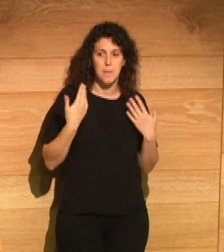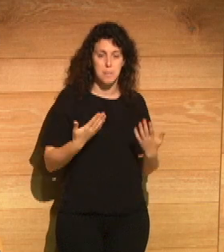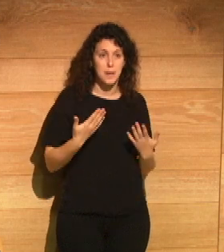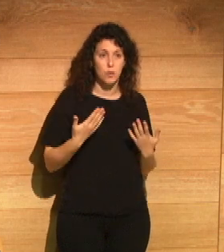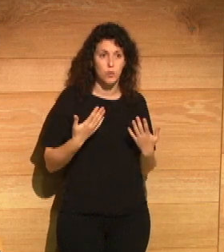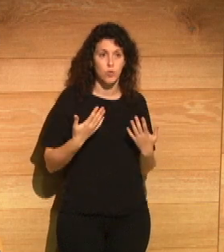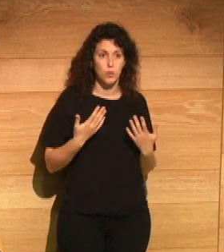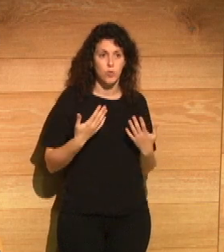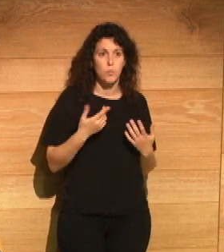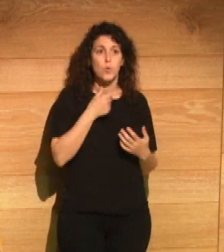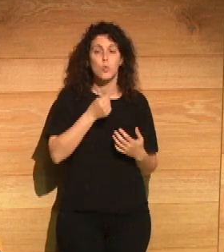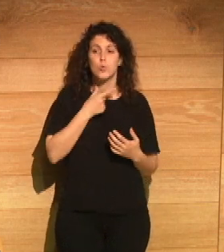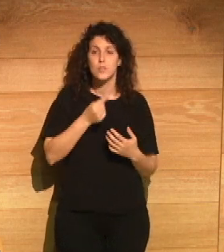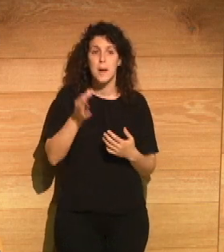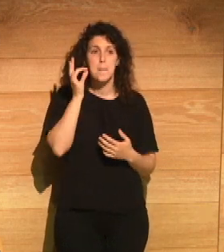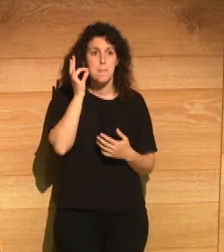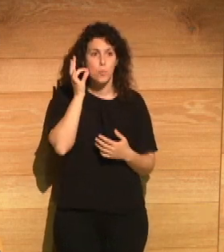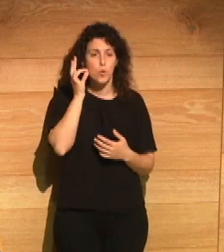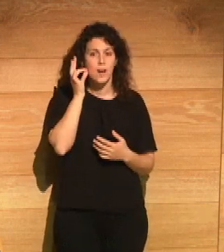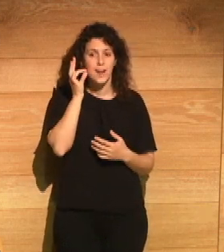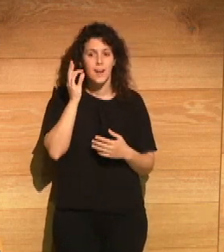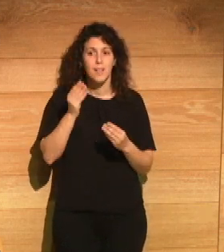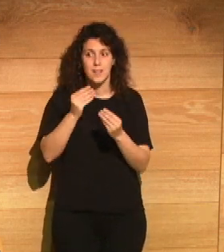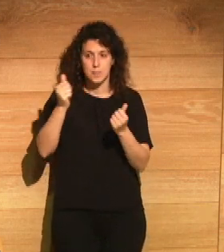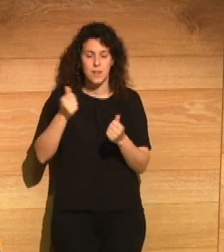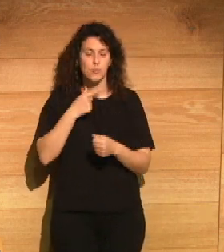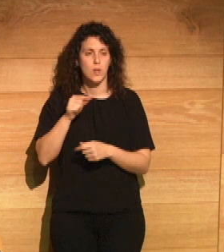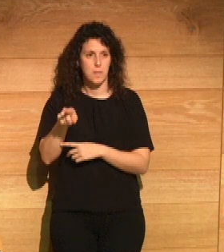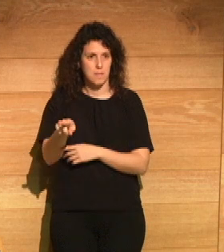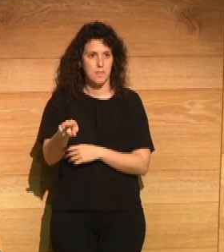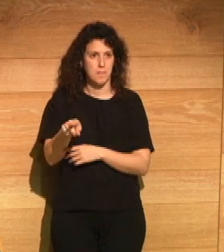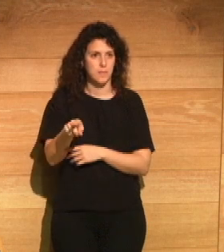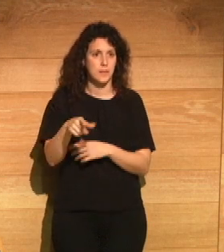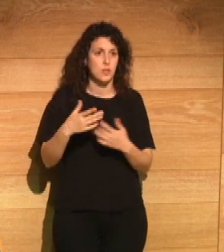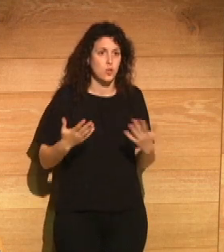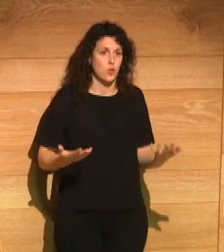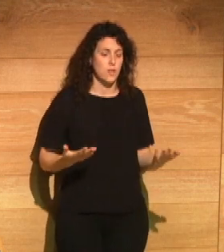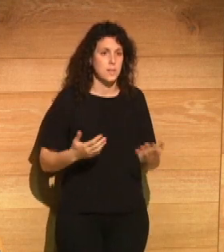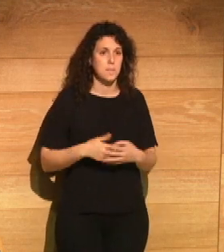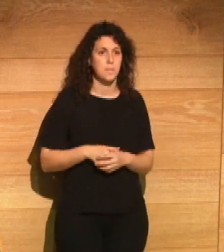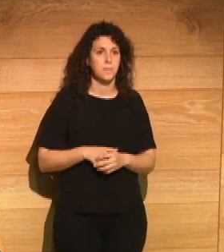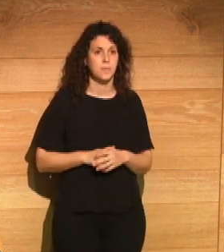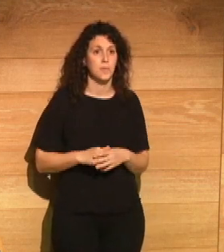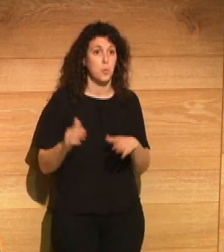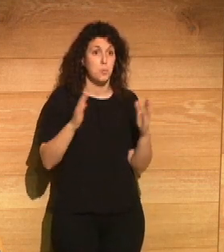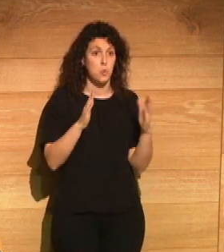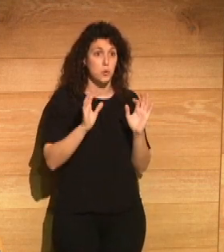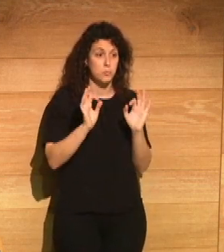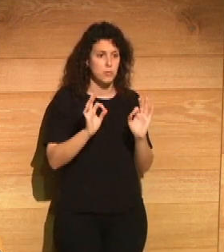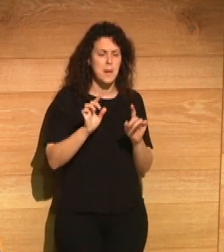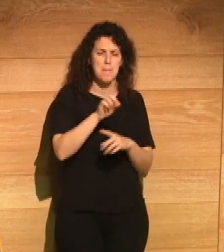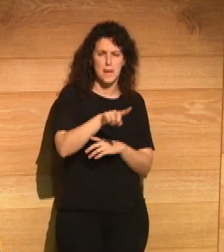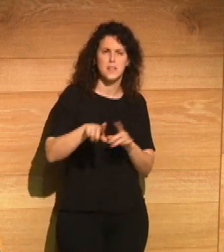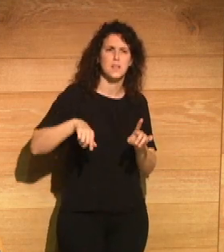más la historia de la mujer desaparecida y la historia de la infancia de esta Claudia. Y en algún momento, muchos meses